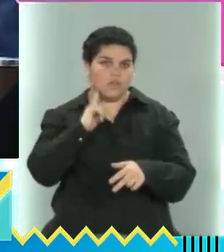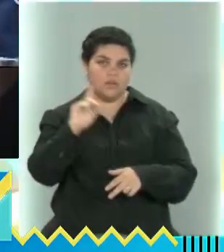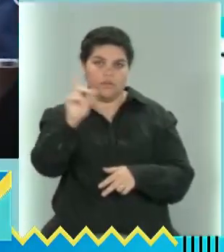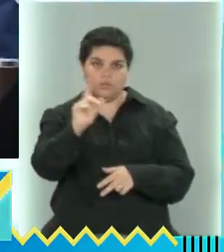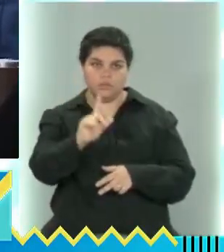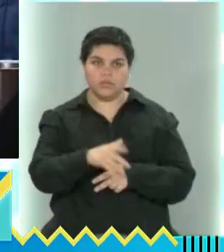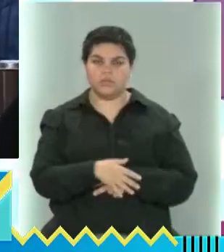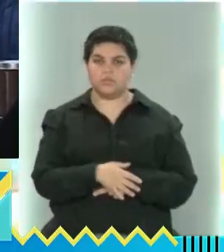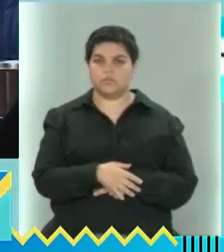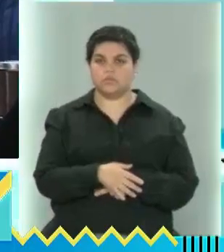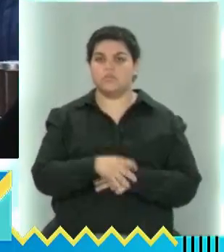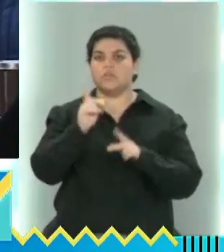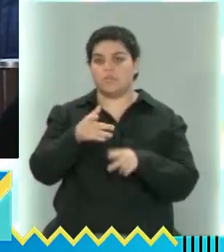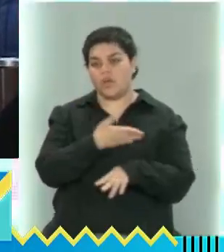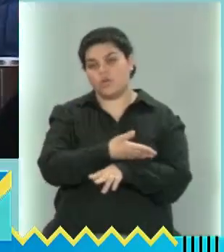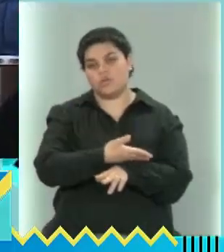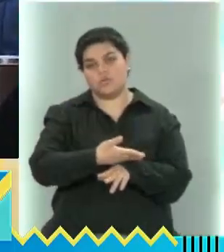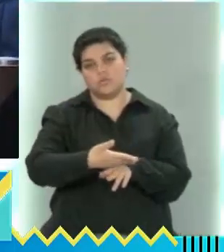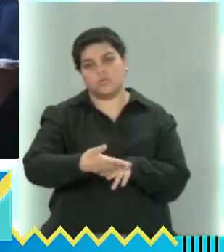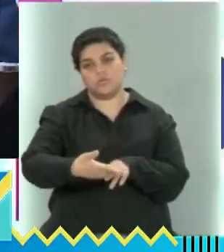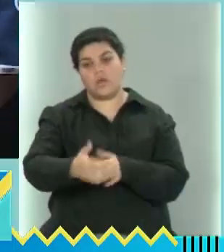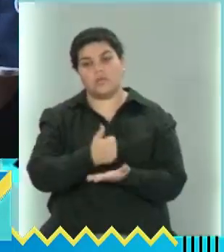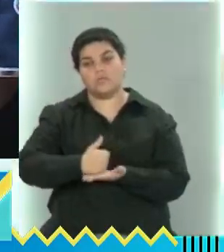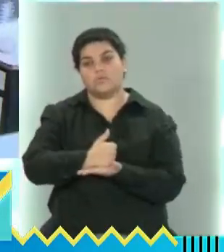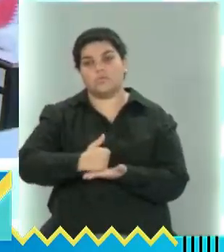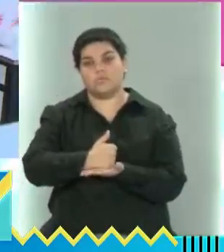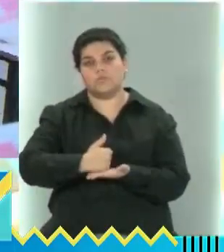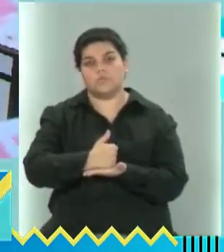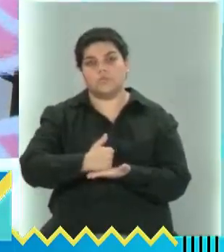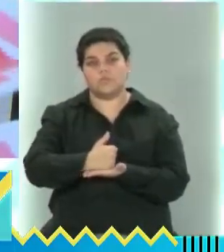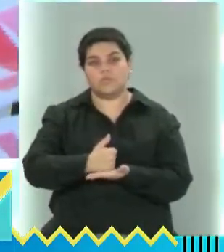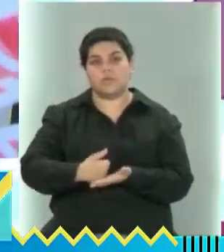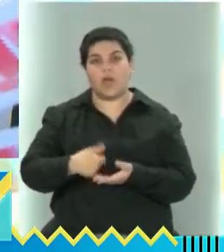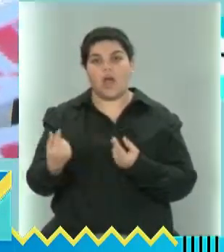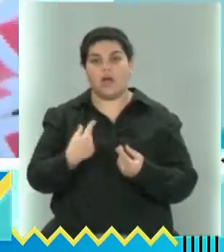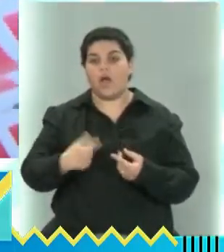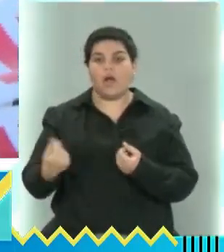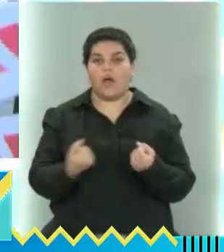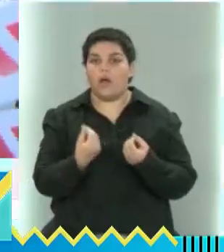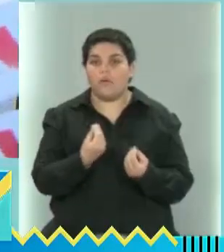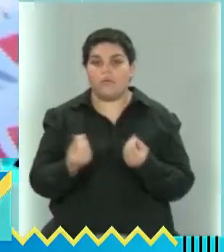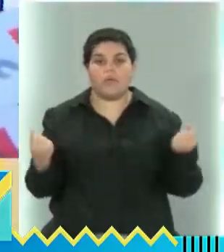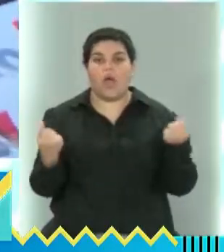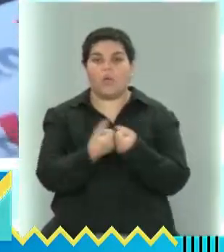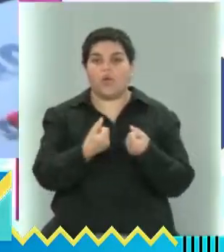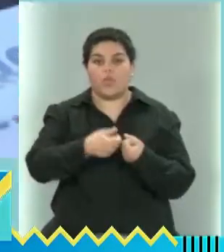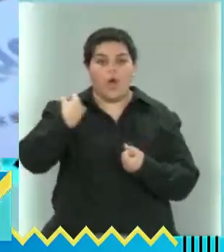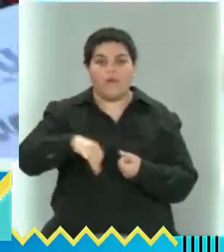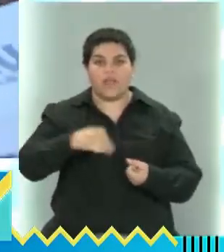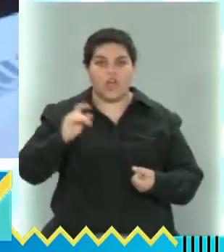¿sí? Y seguimos esperando e insistiendo al Ministerio de Trabajo para que dicte la conciliación obligatoria a los fines de ver